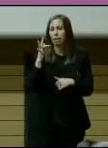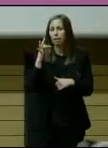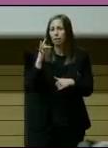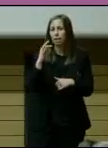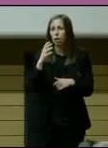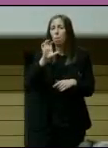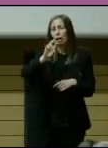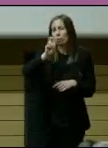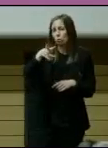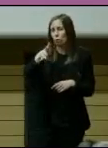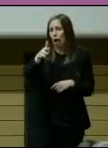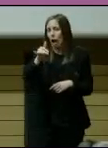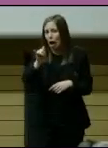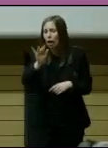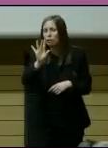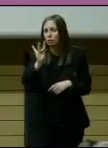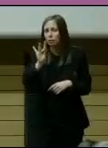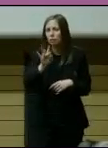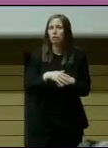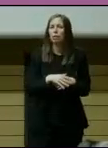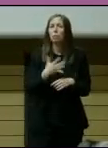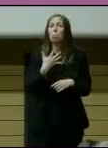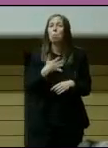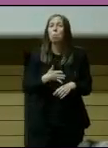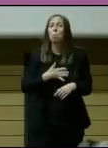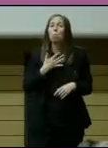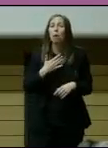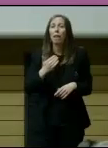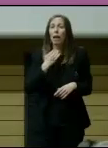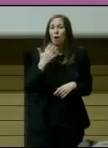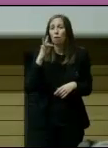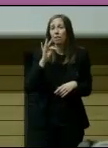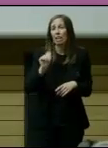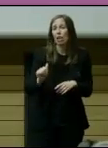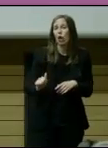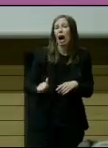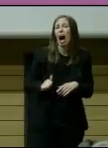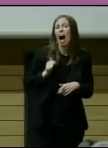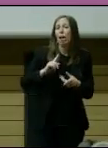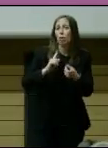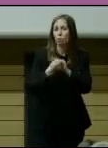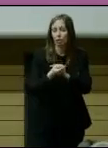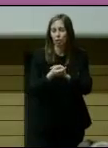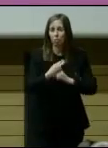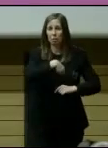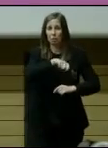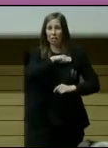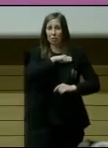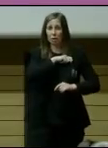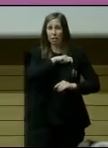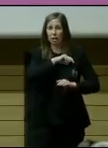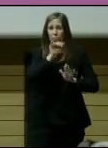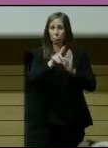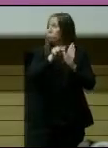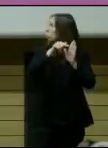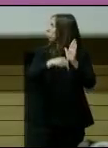Estonia lo tenemos y claro, van a aparecer, pueden aparecer adulteraciones y aquí vemos cómo España tiene un papel totalmente